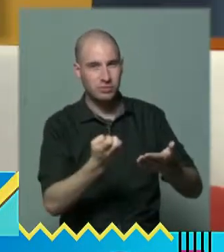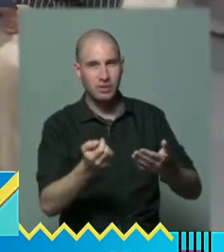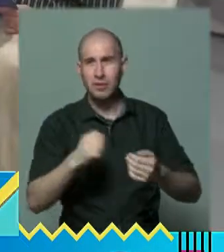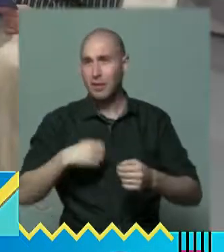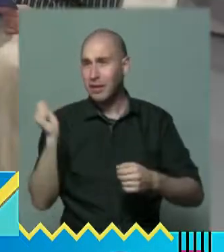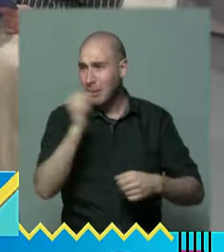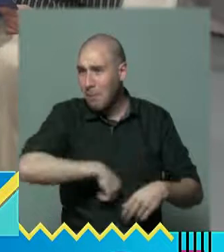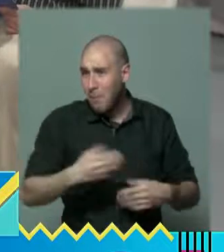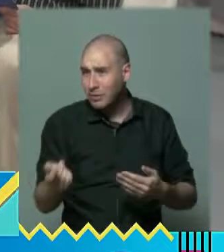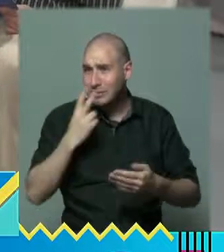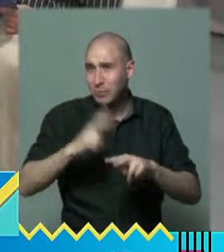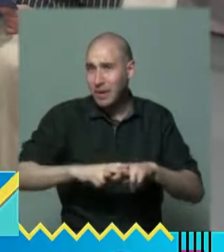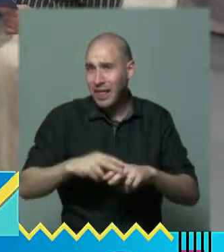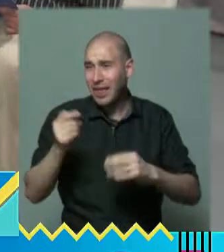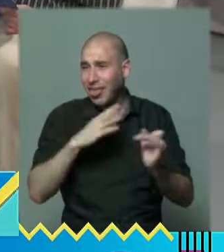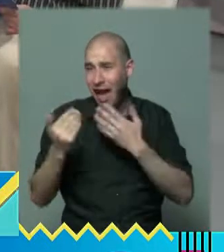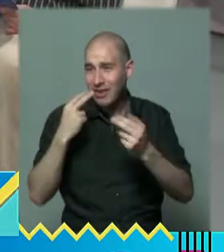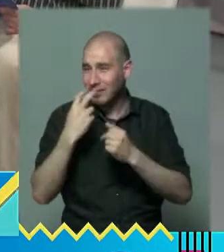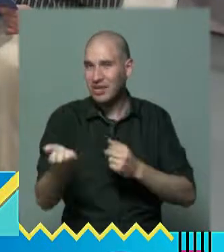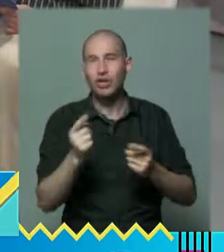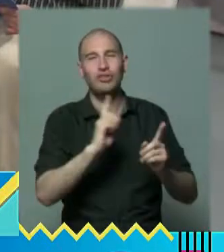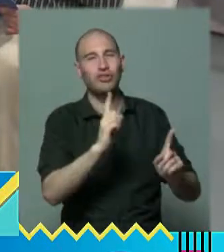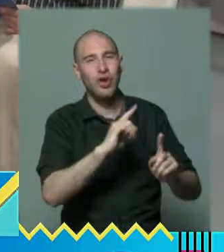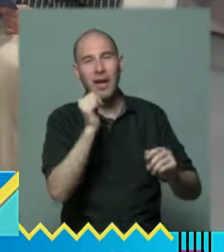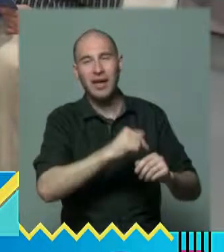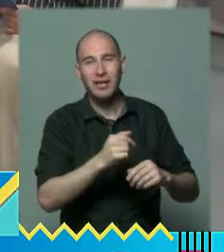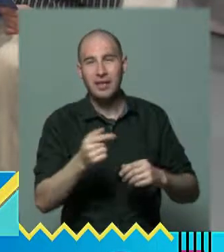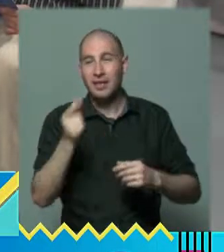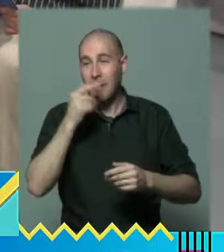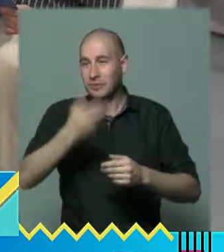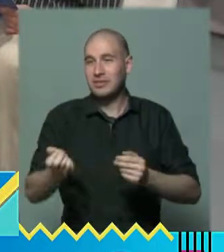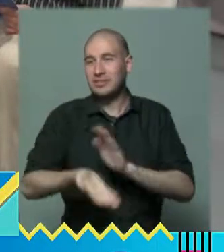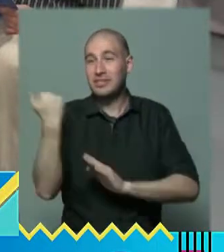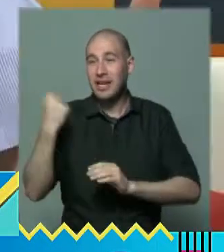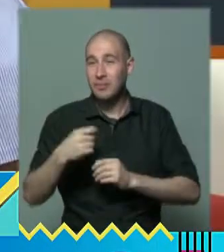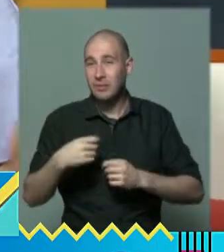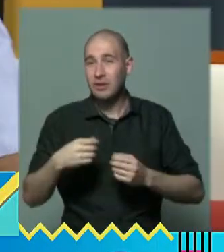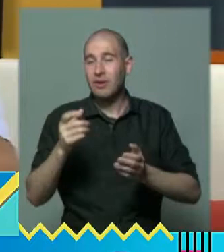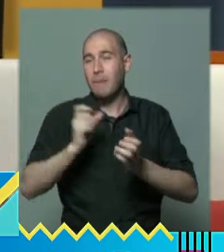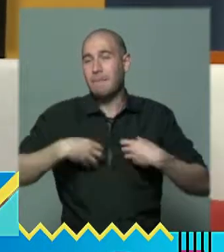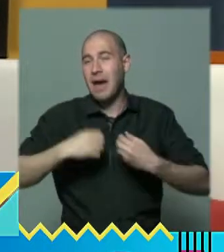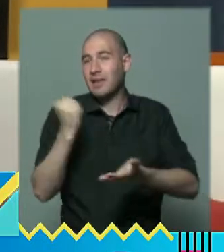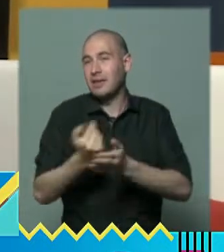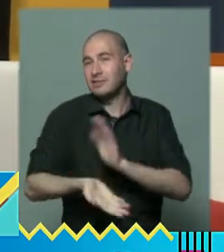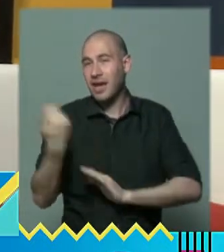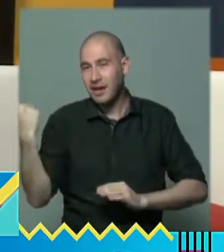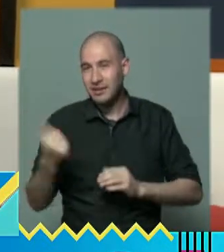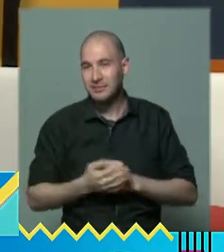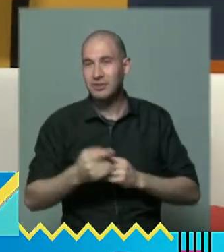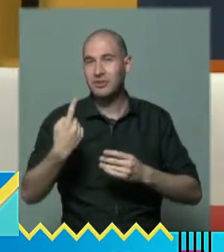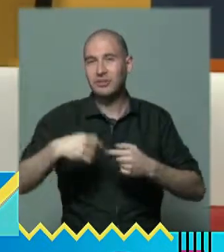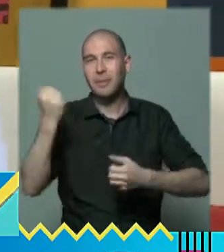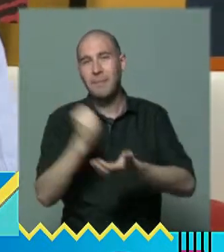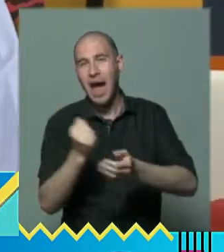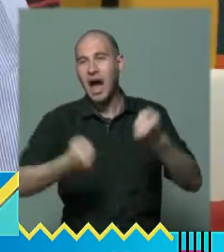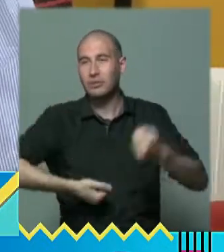importa si tiene un cable o no, si estamos discutiendo la energía eléctrica? No, porque no, lo que se ha perdido... Entonces saquémosle a la gente la ropa de marca, saquémosle el auto de marca,